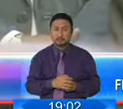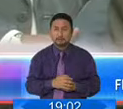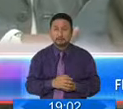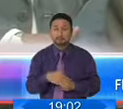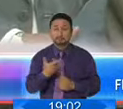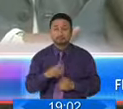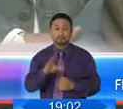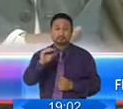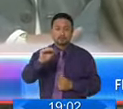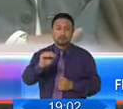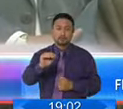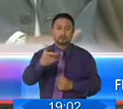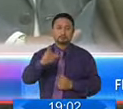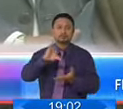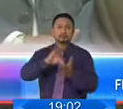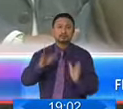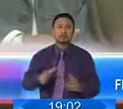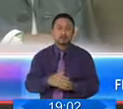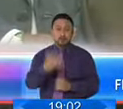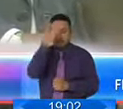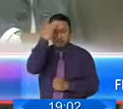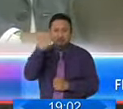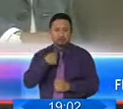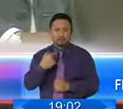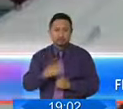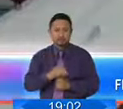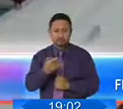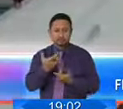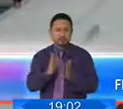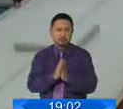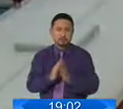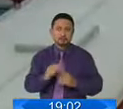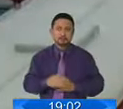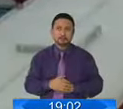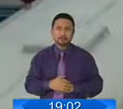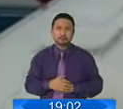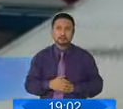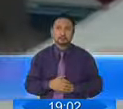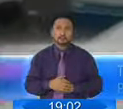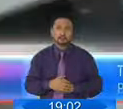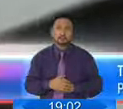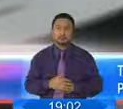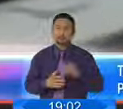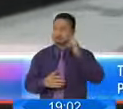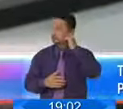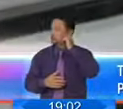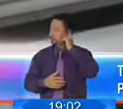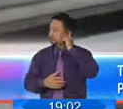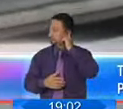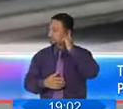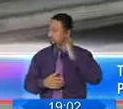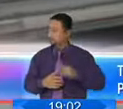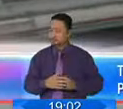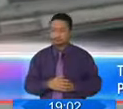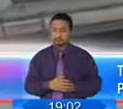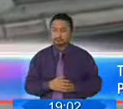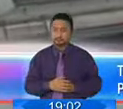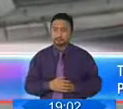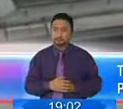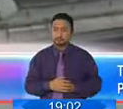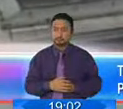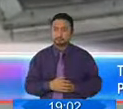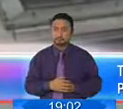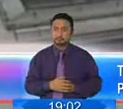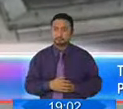la ciudadanía del por qué estamos reclamando. Según ellos, la no puesta en marcha del Plan Nacional de Seguridad Vial, el impago